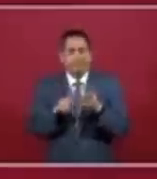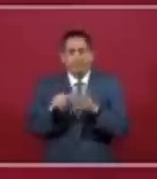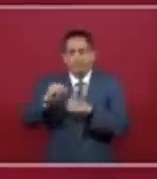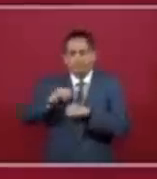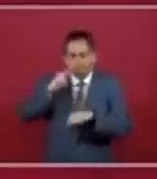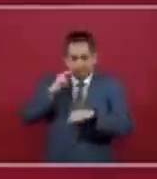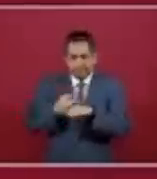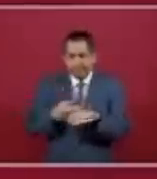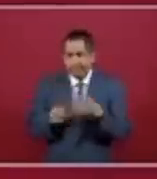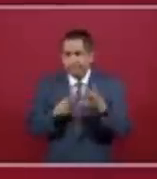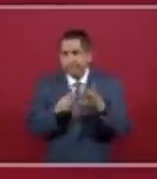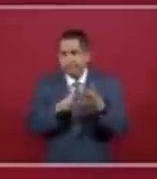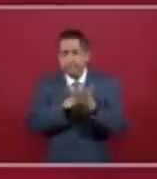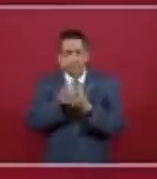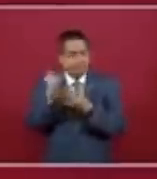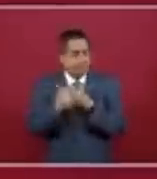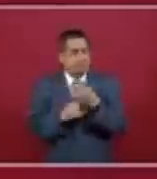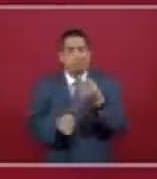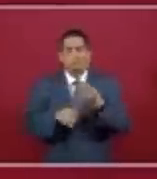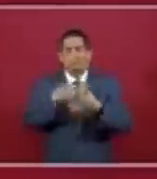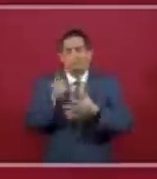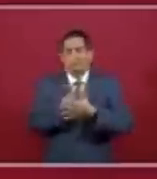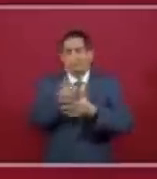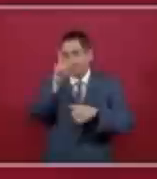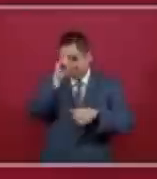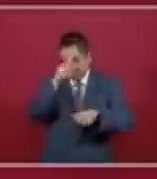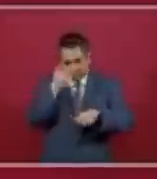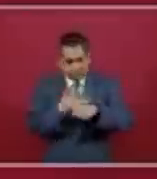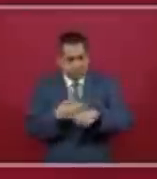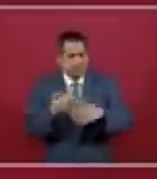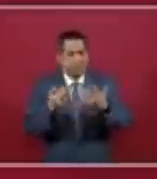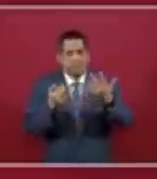encargado de proyecto, asesores,